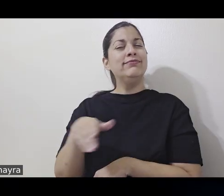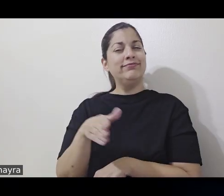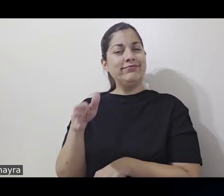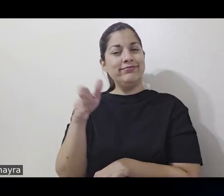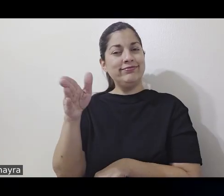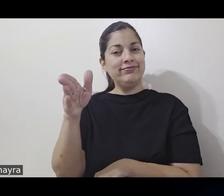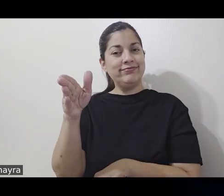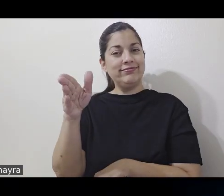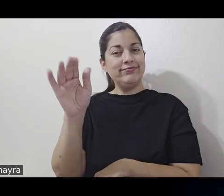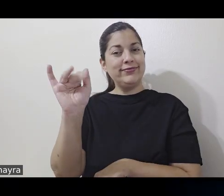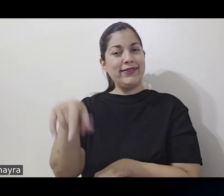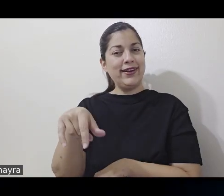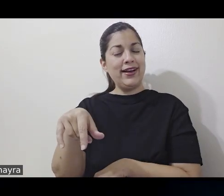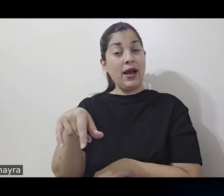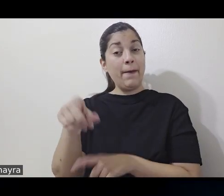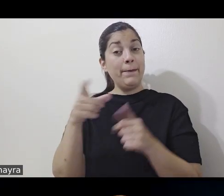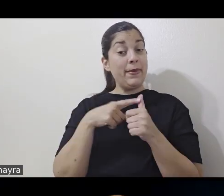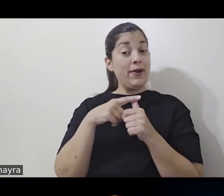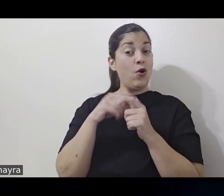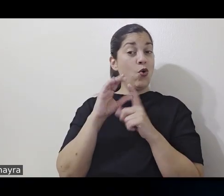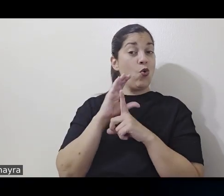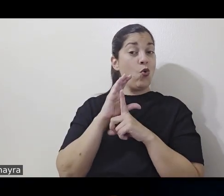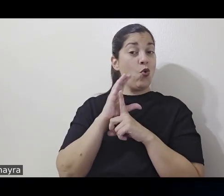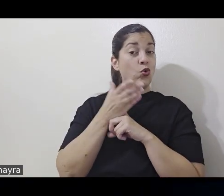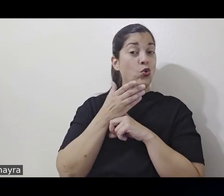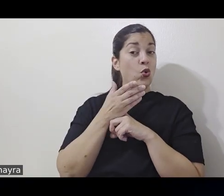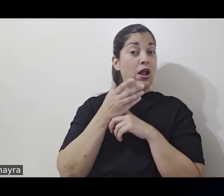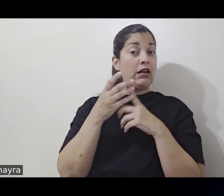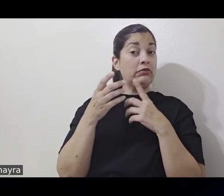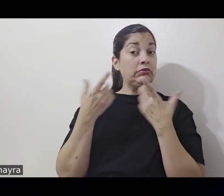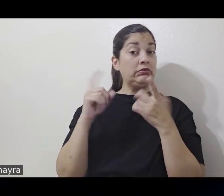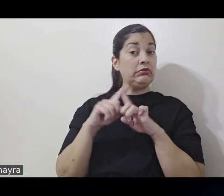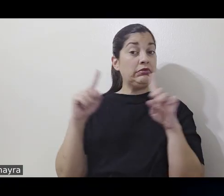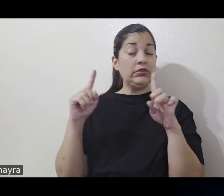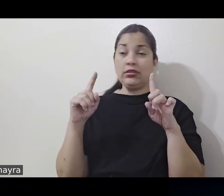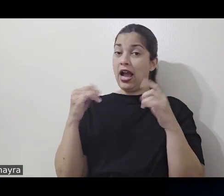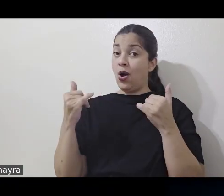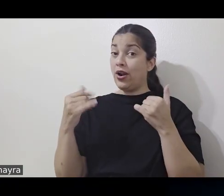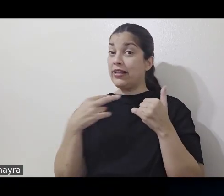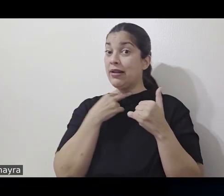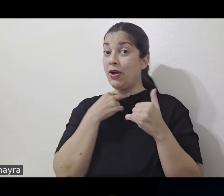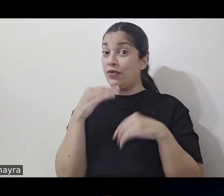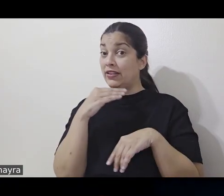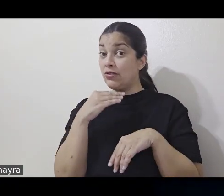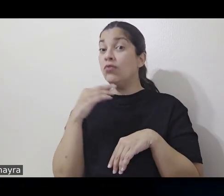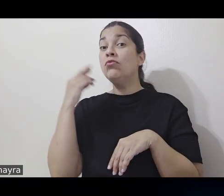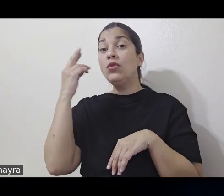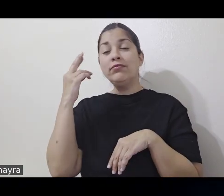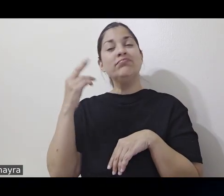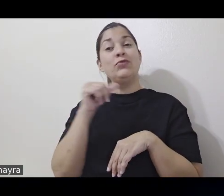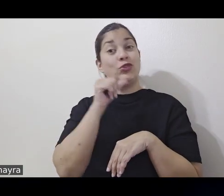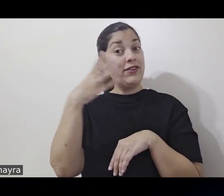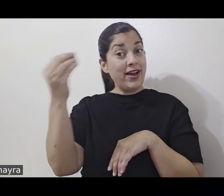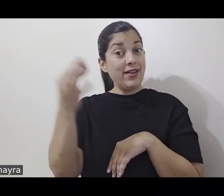va. Porque primero era cultura tergiversada, ahora es Atrapado Ficticio. Hay una razón, pero no se mueva nadie porque venimos